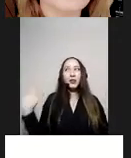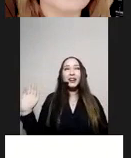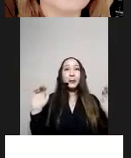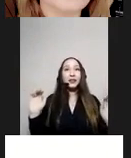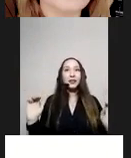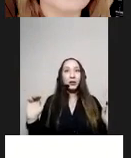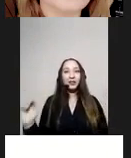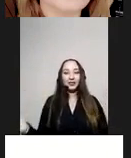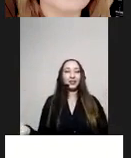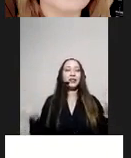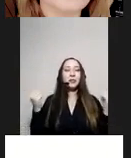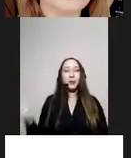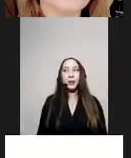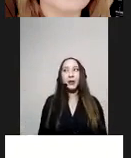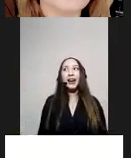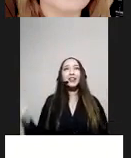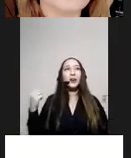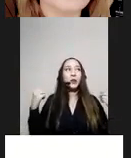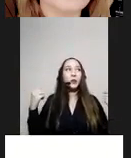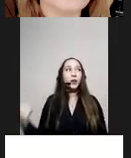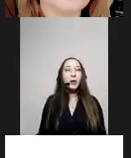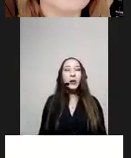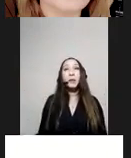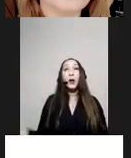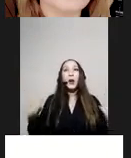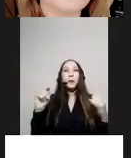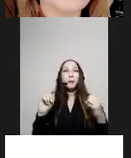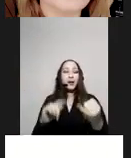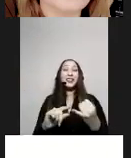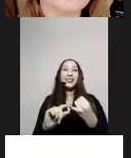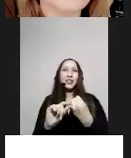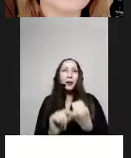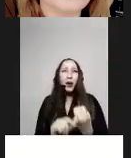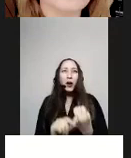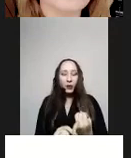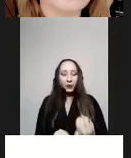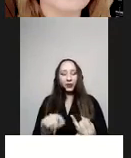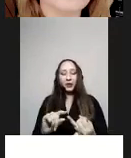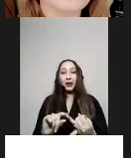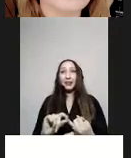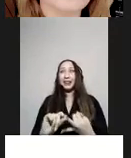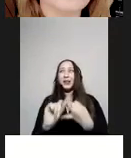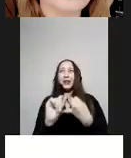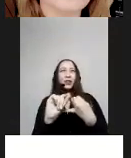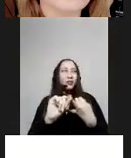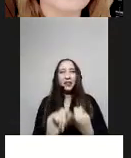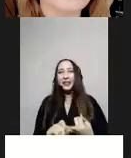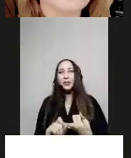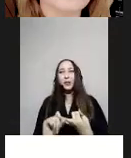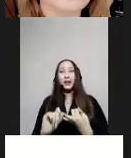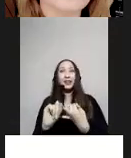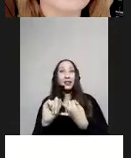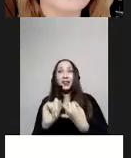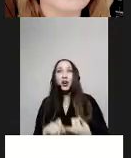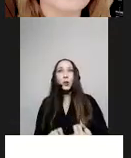subir, hacer eso en repeticiones y mover mis brazos y mover mi cuerpo, me va a hacer sentir mejor, hacer que